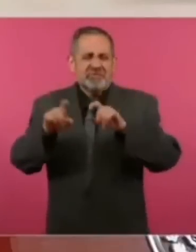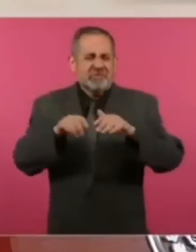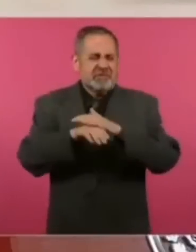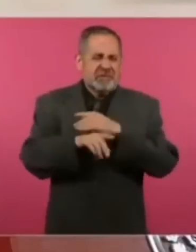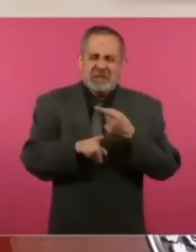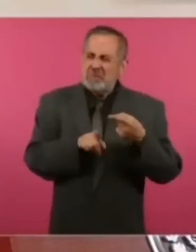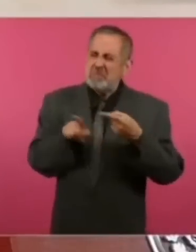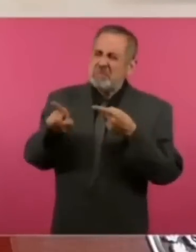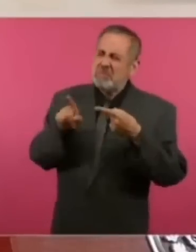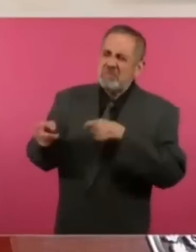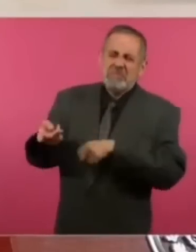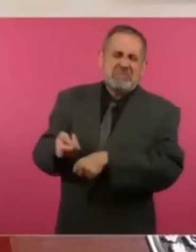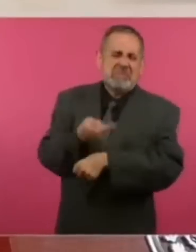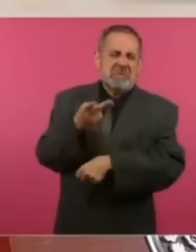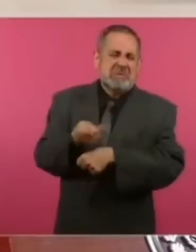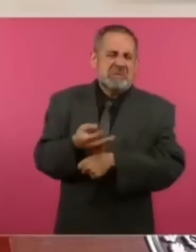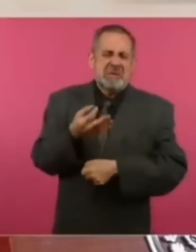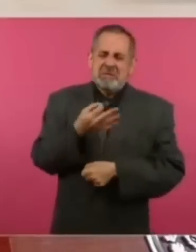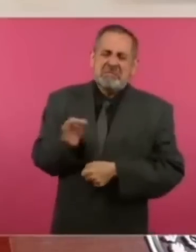insultando